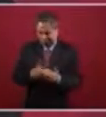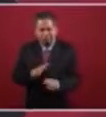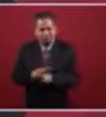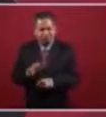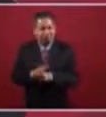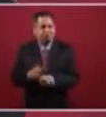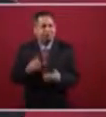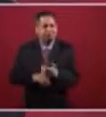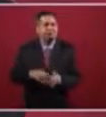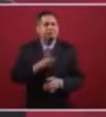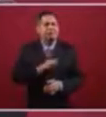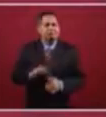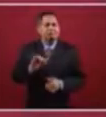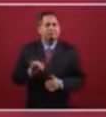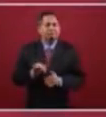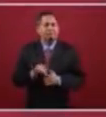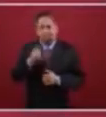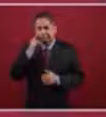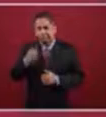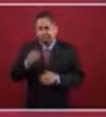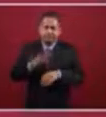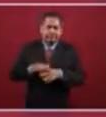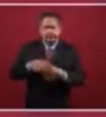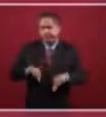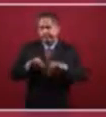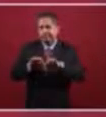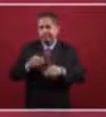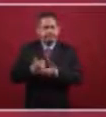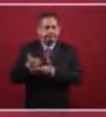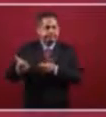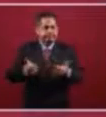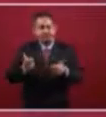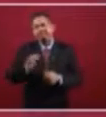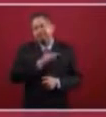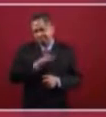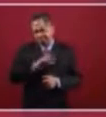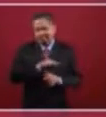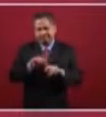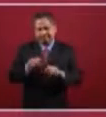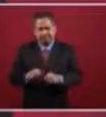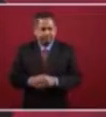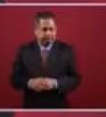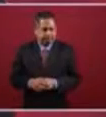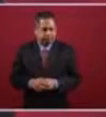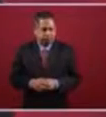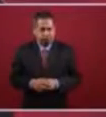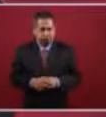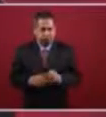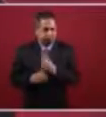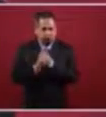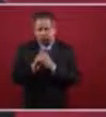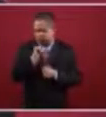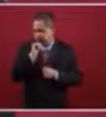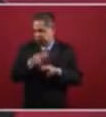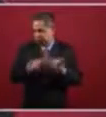el presupuesto para lo fundamental. No hay ningún problema